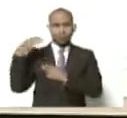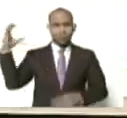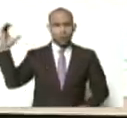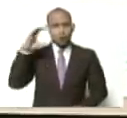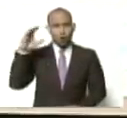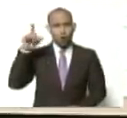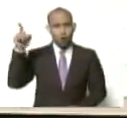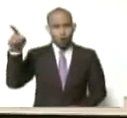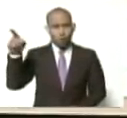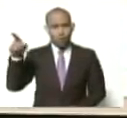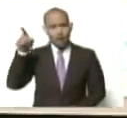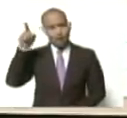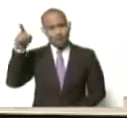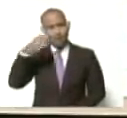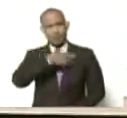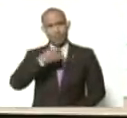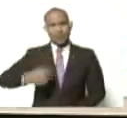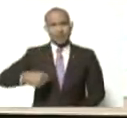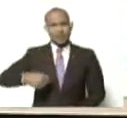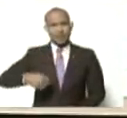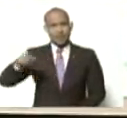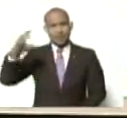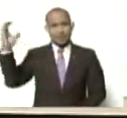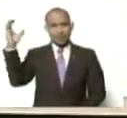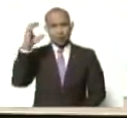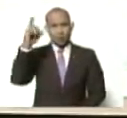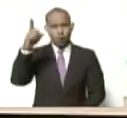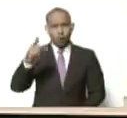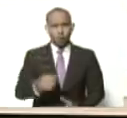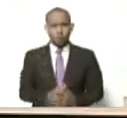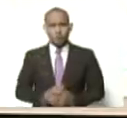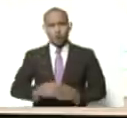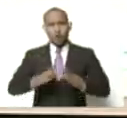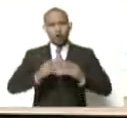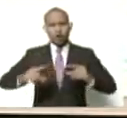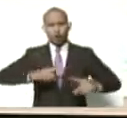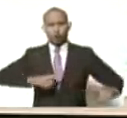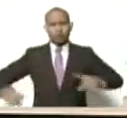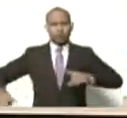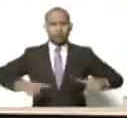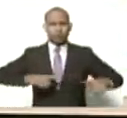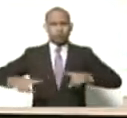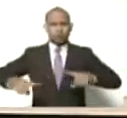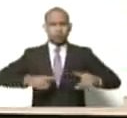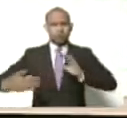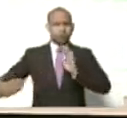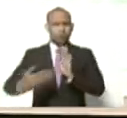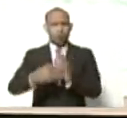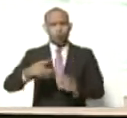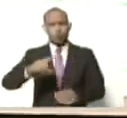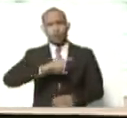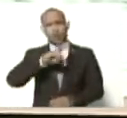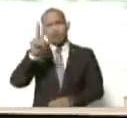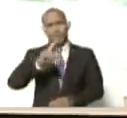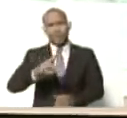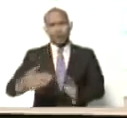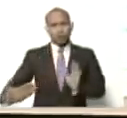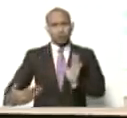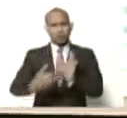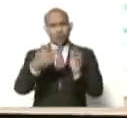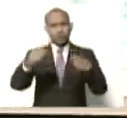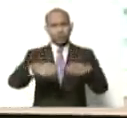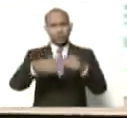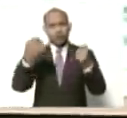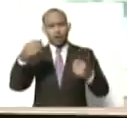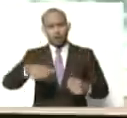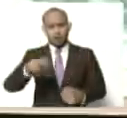desde el Palacio de Nariño, el Palacio Presidencial de Colombia, se dirige una conspiración permanente para